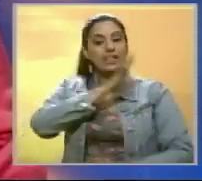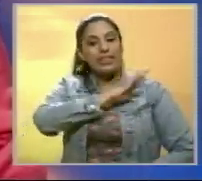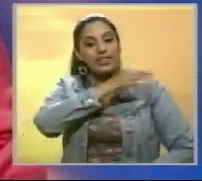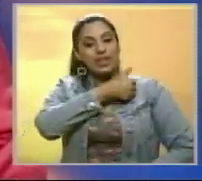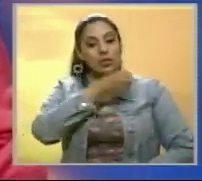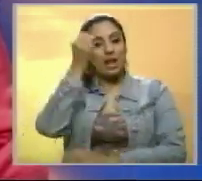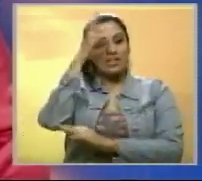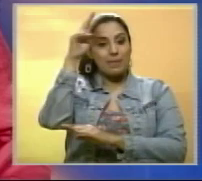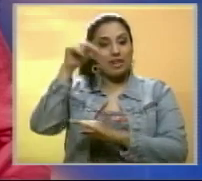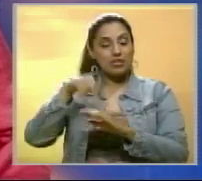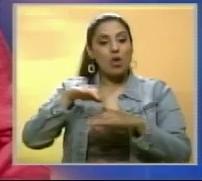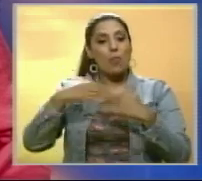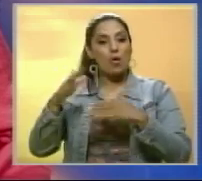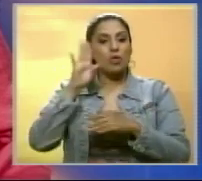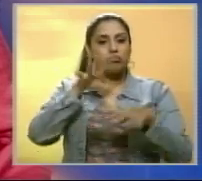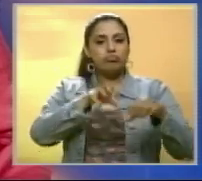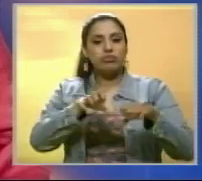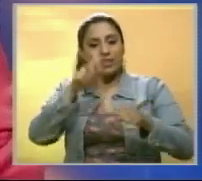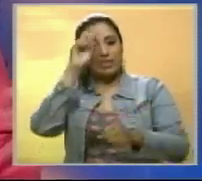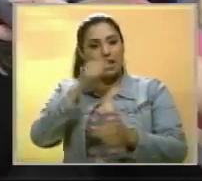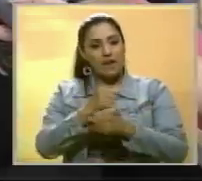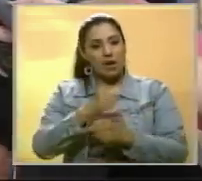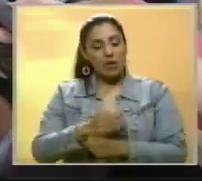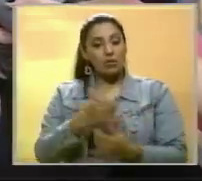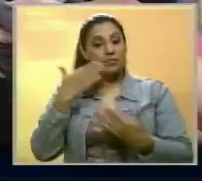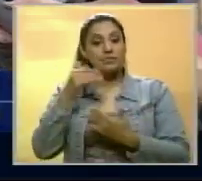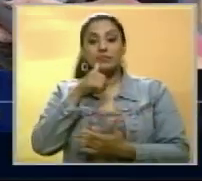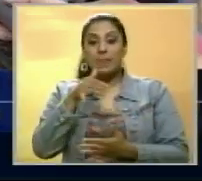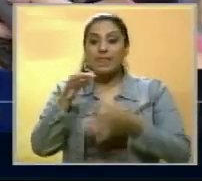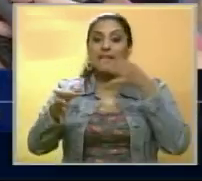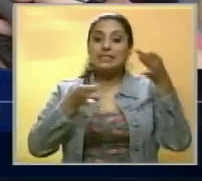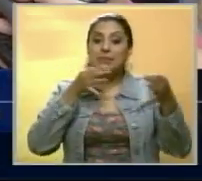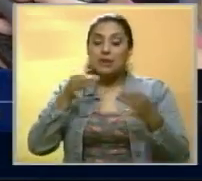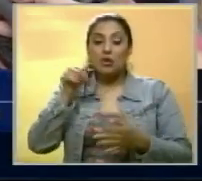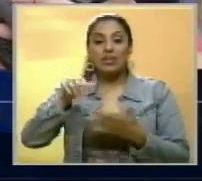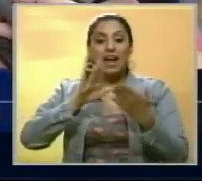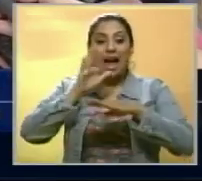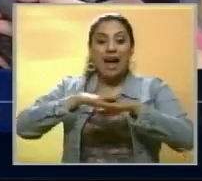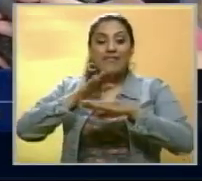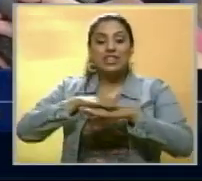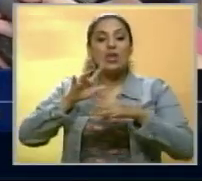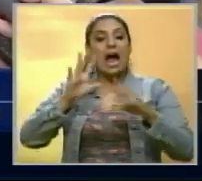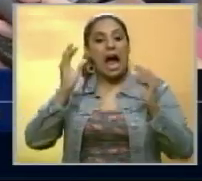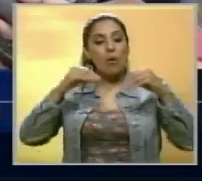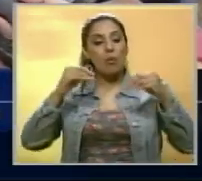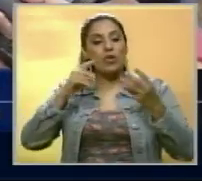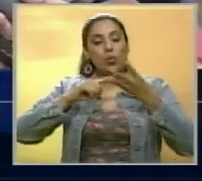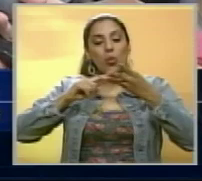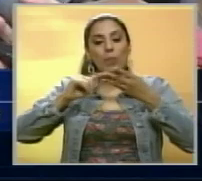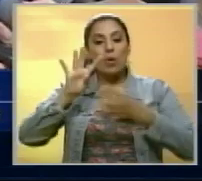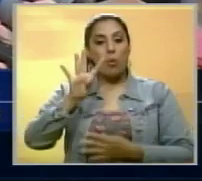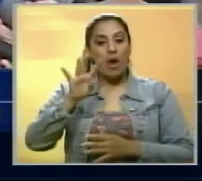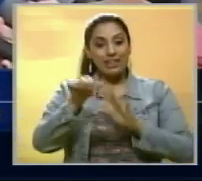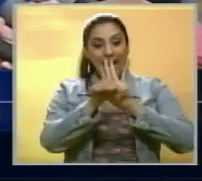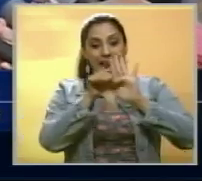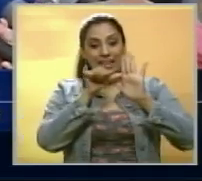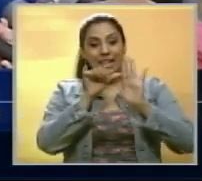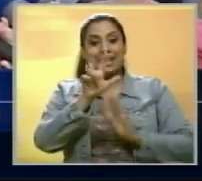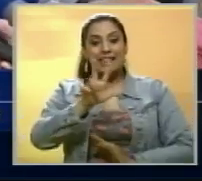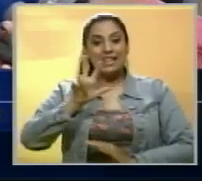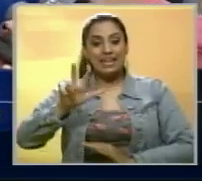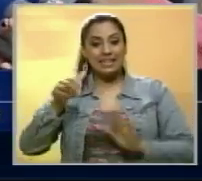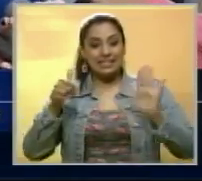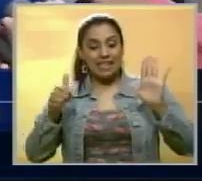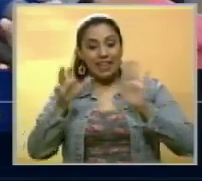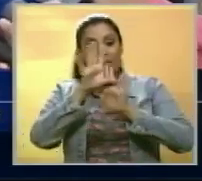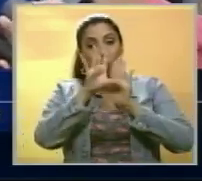de la Asamblea Nacional por usurpación de funciones. Amoroso explicó que esta solicitud se hace de acuerdo al numeral 4 del artículo 336